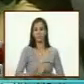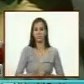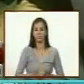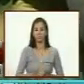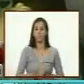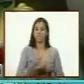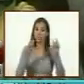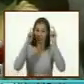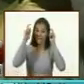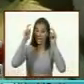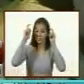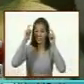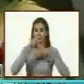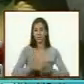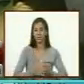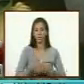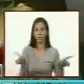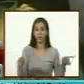Cumpleaños, comandante,